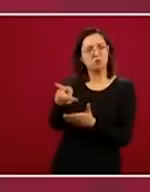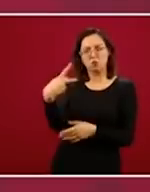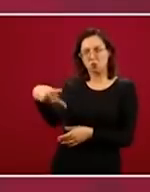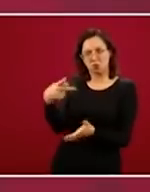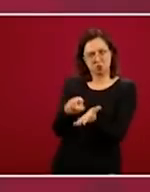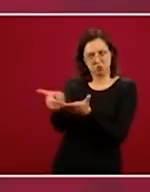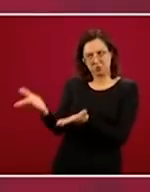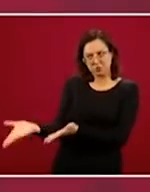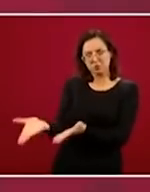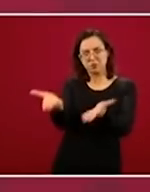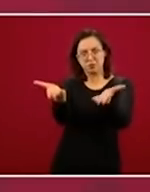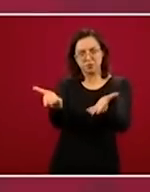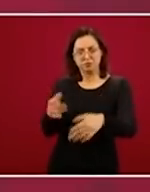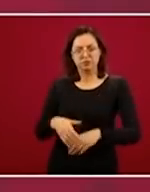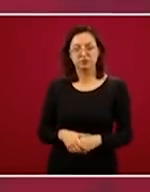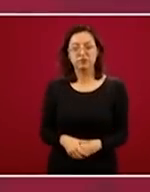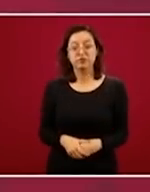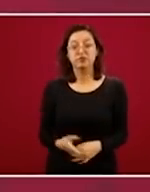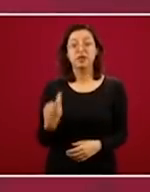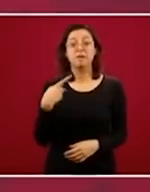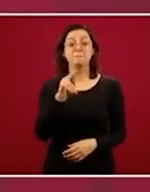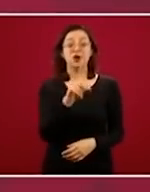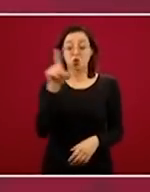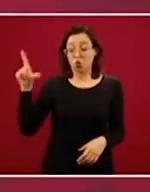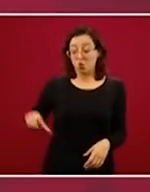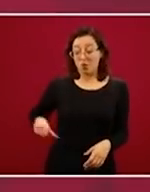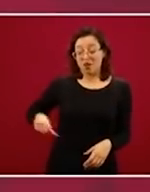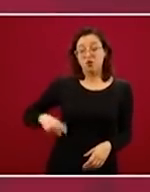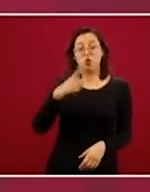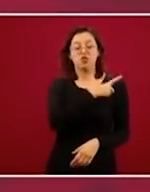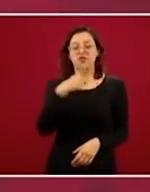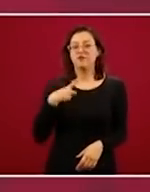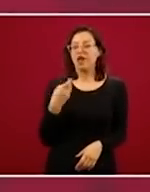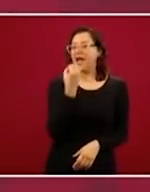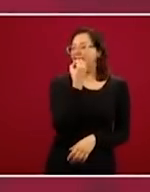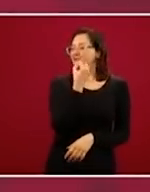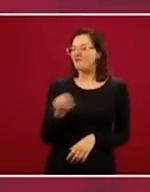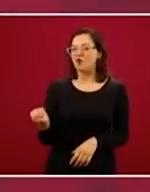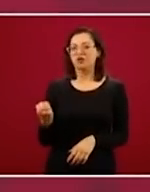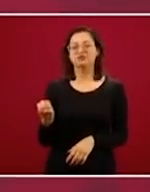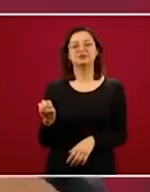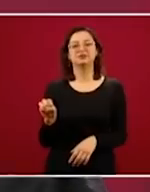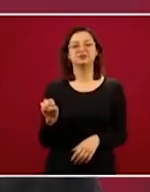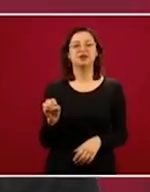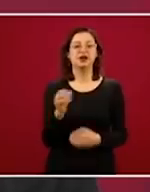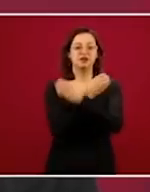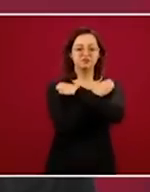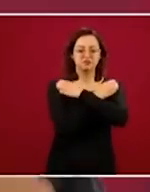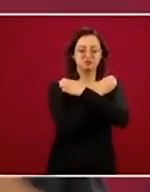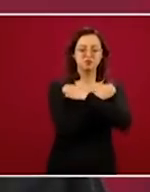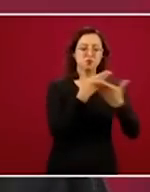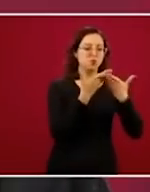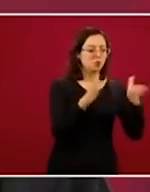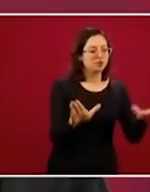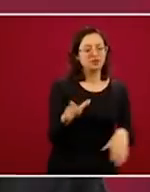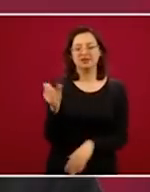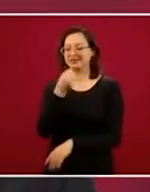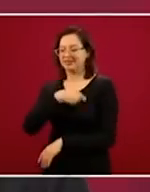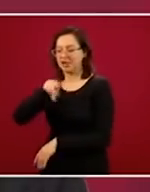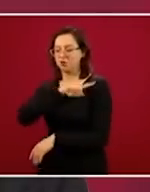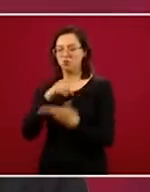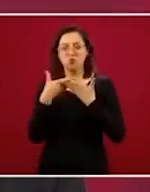pero estás obligado a garantizar la educación pública y la salud a todos los